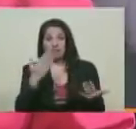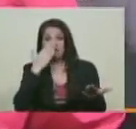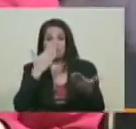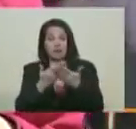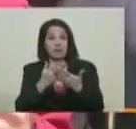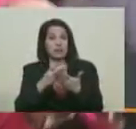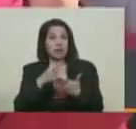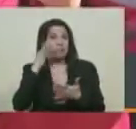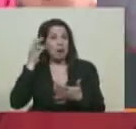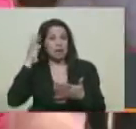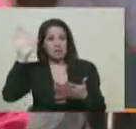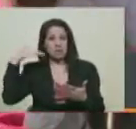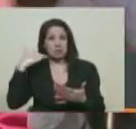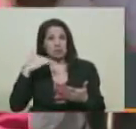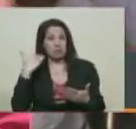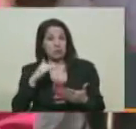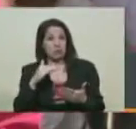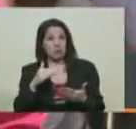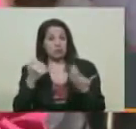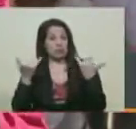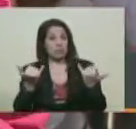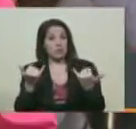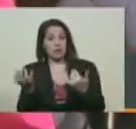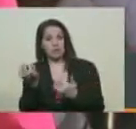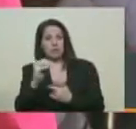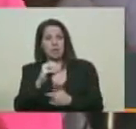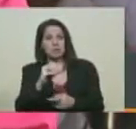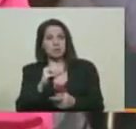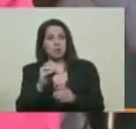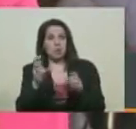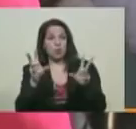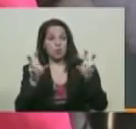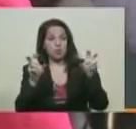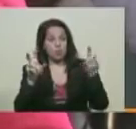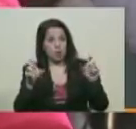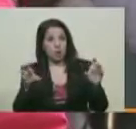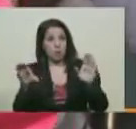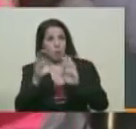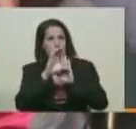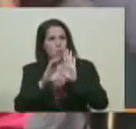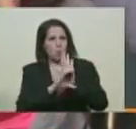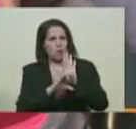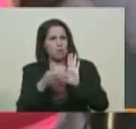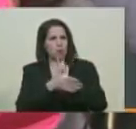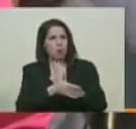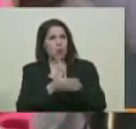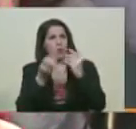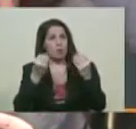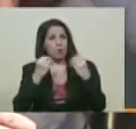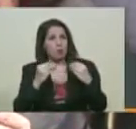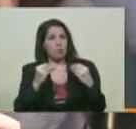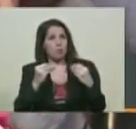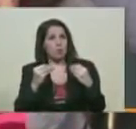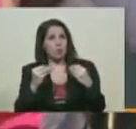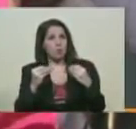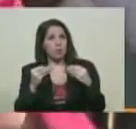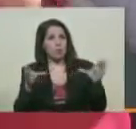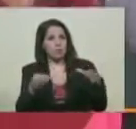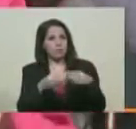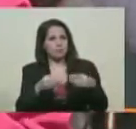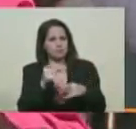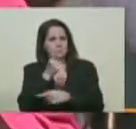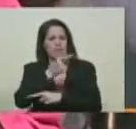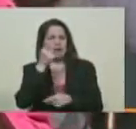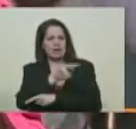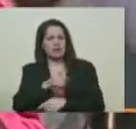Ministerio Público. Estamos creando también un nuevo cuerpo normativo con aprobación de leyes constitucionales y decretos constituyentes,